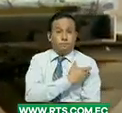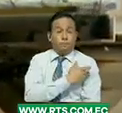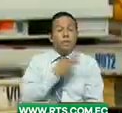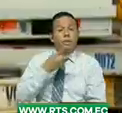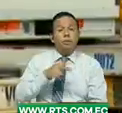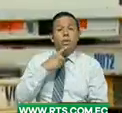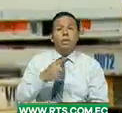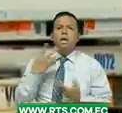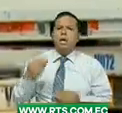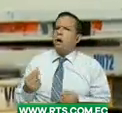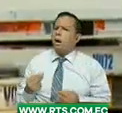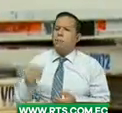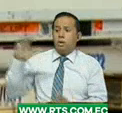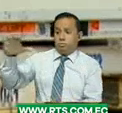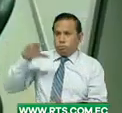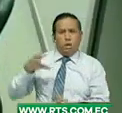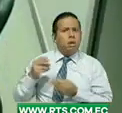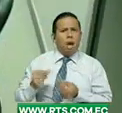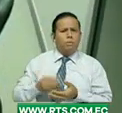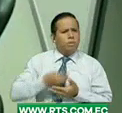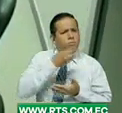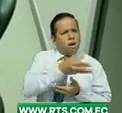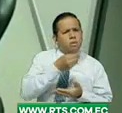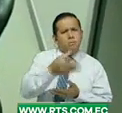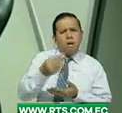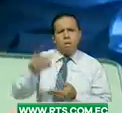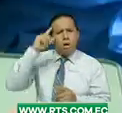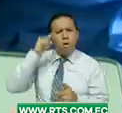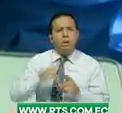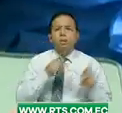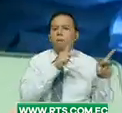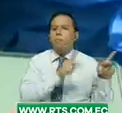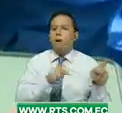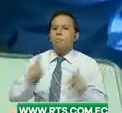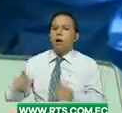de las vacunas lo más pronto posible para que el plan pueda funcionar